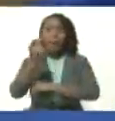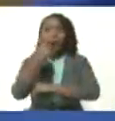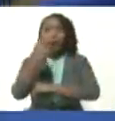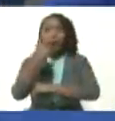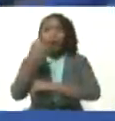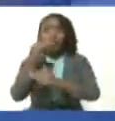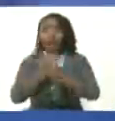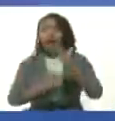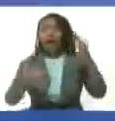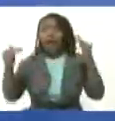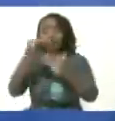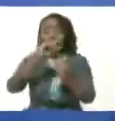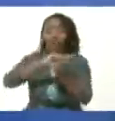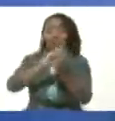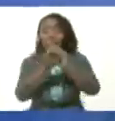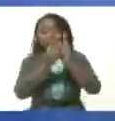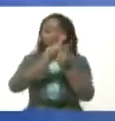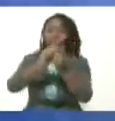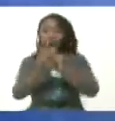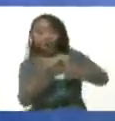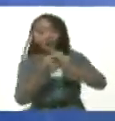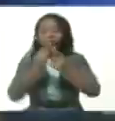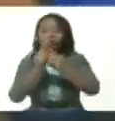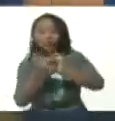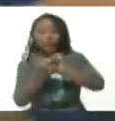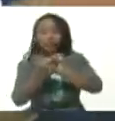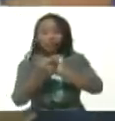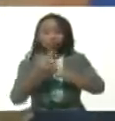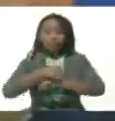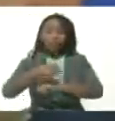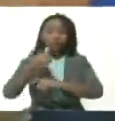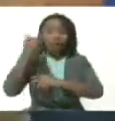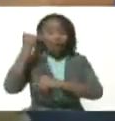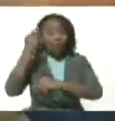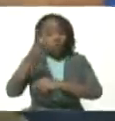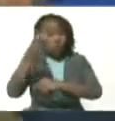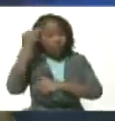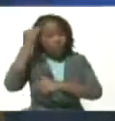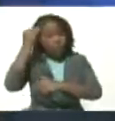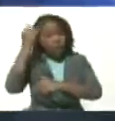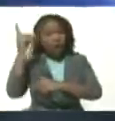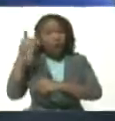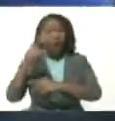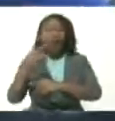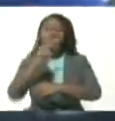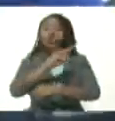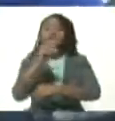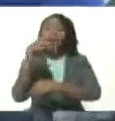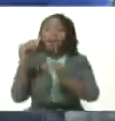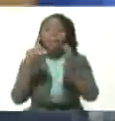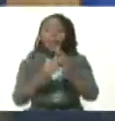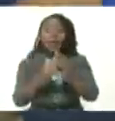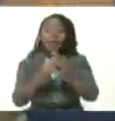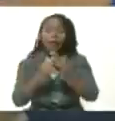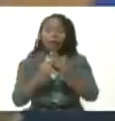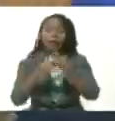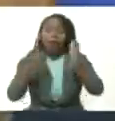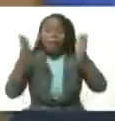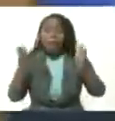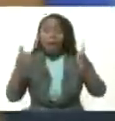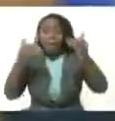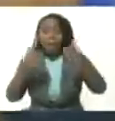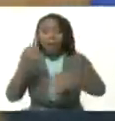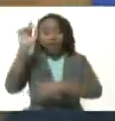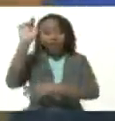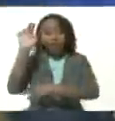de alta rotación, ¿ok? Para que tenga idea, nosotros despachamos 200.000 unidades diarias,